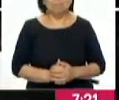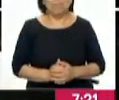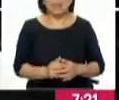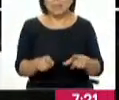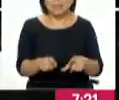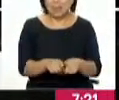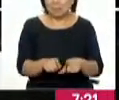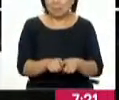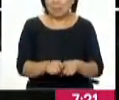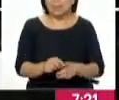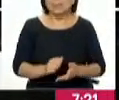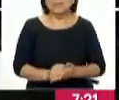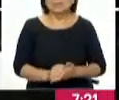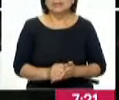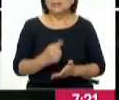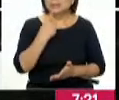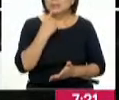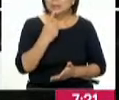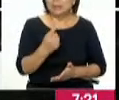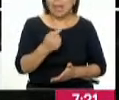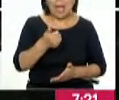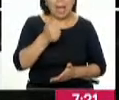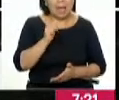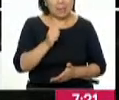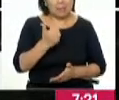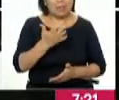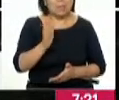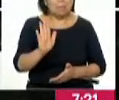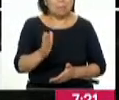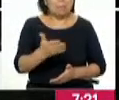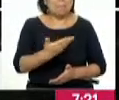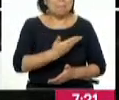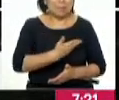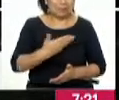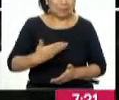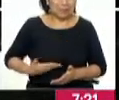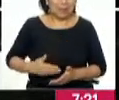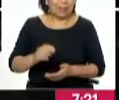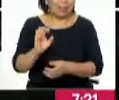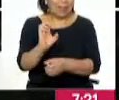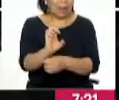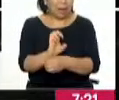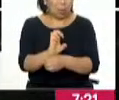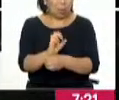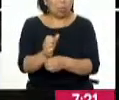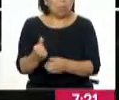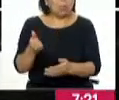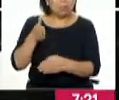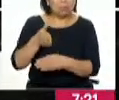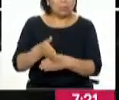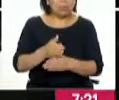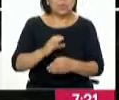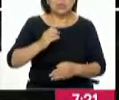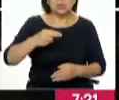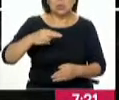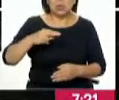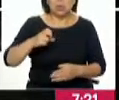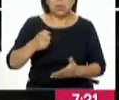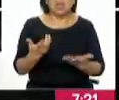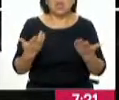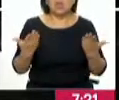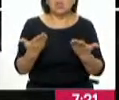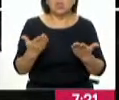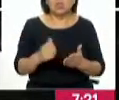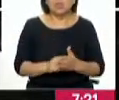También lo que vale recalcar es que ayer el presidente de la República, Guillermo Lasso, acudió a la ciudad de Chone, un cantón